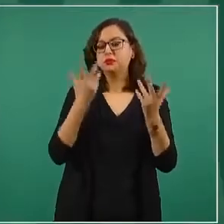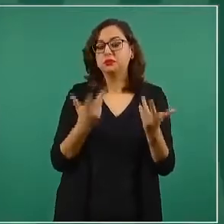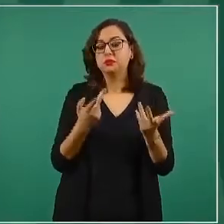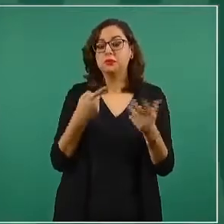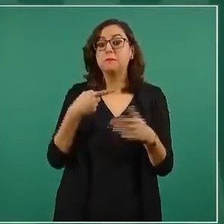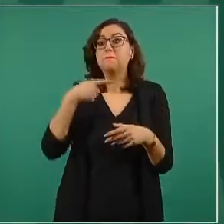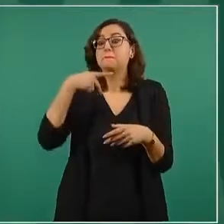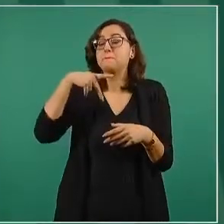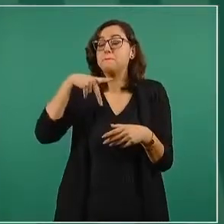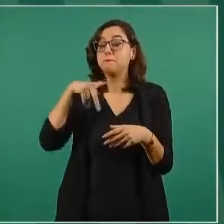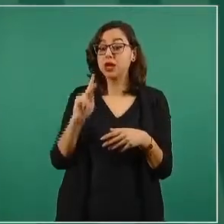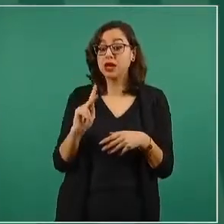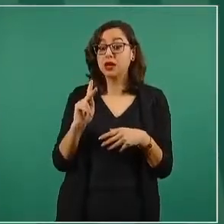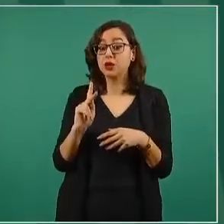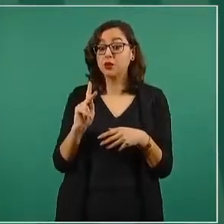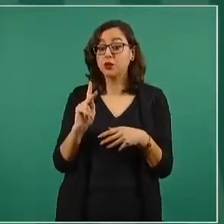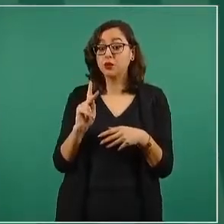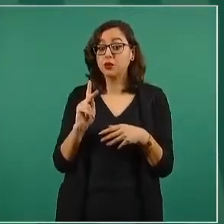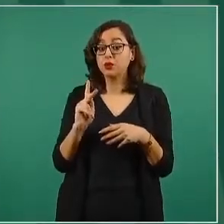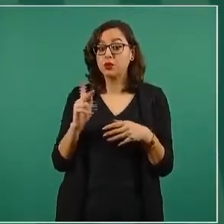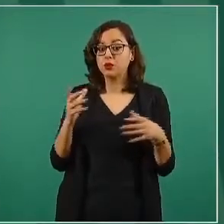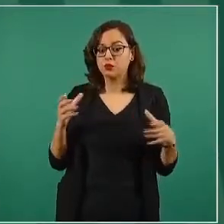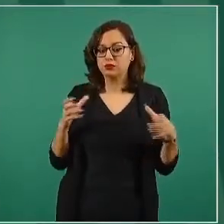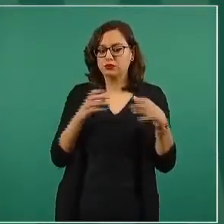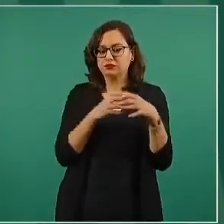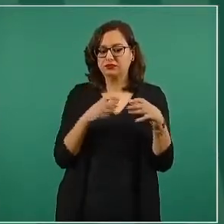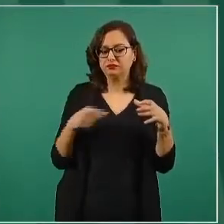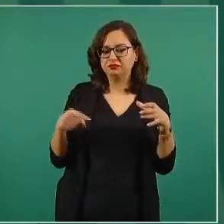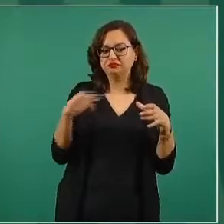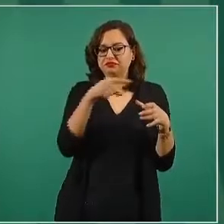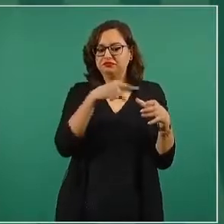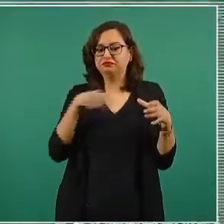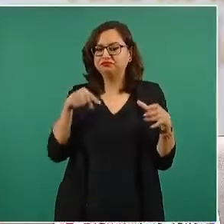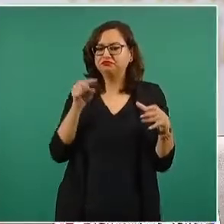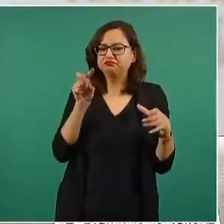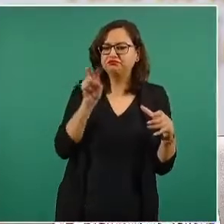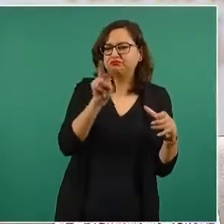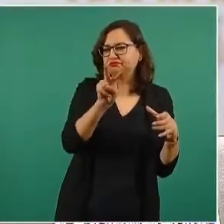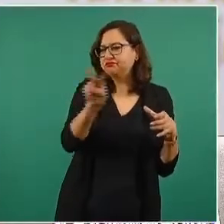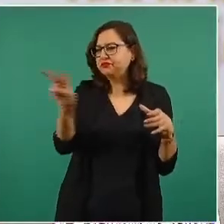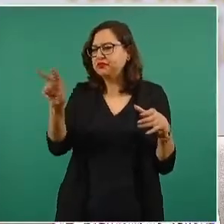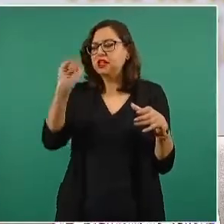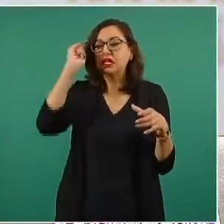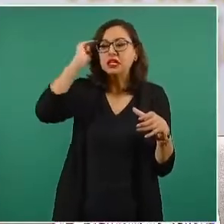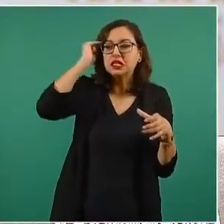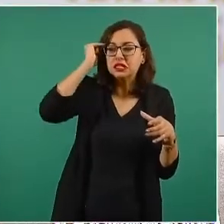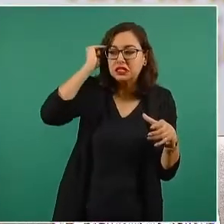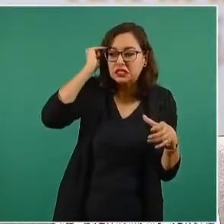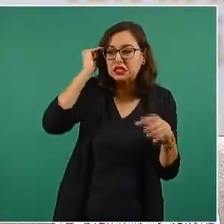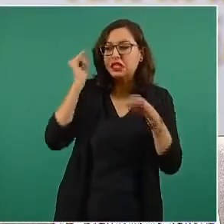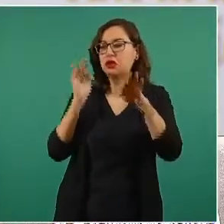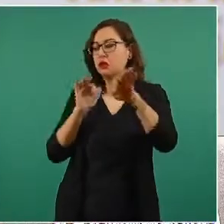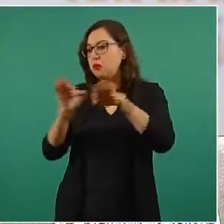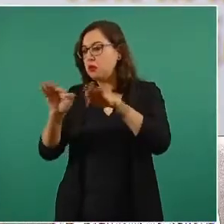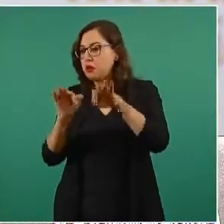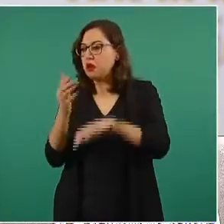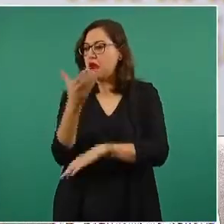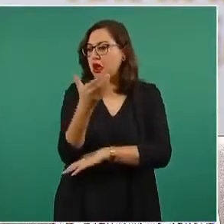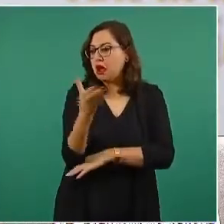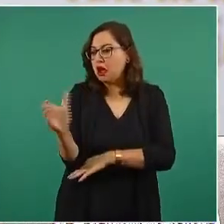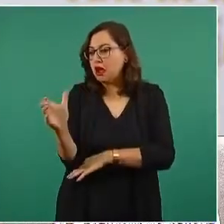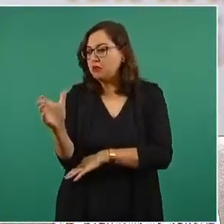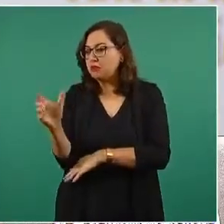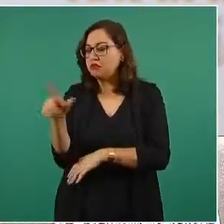pero consideran a los indígenas, a los obreros, a los campesinos, a los pobres